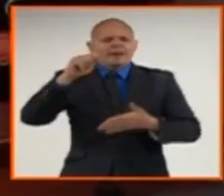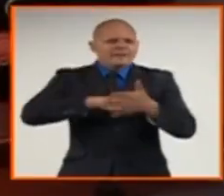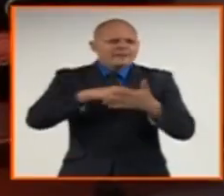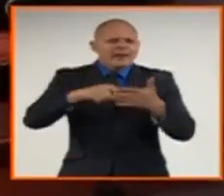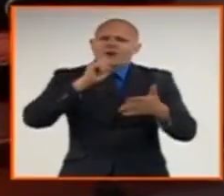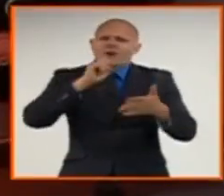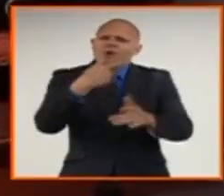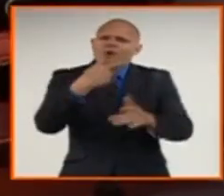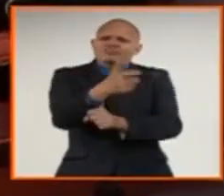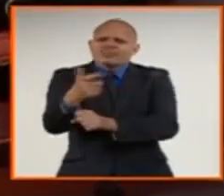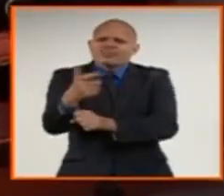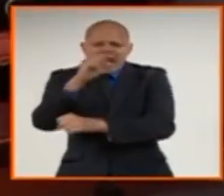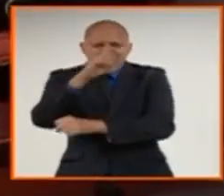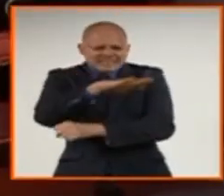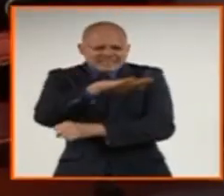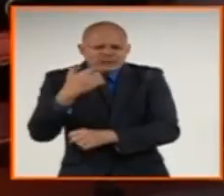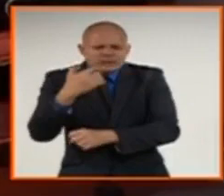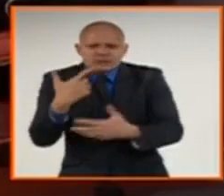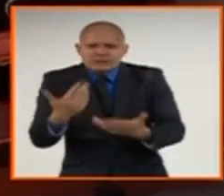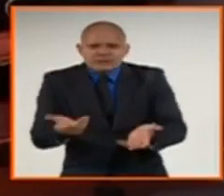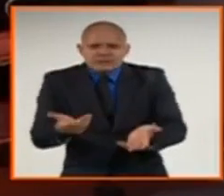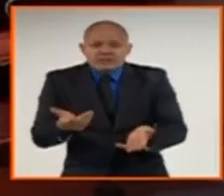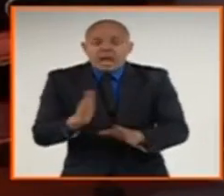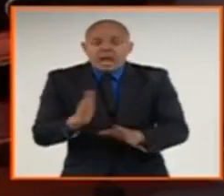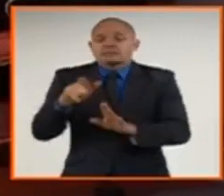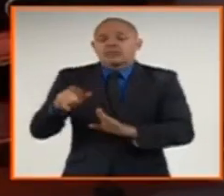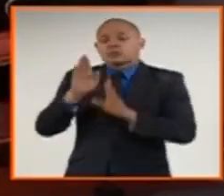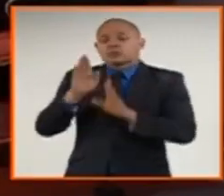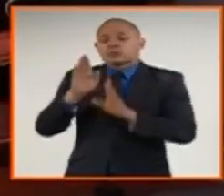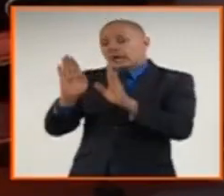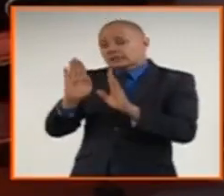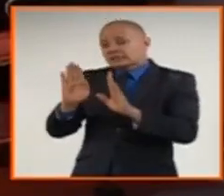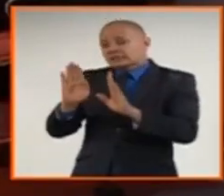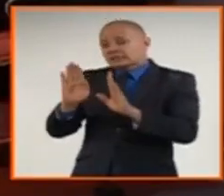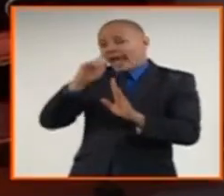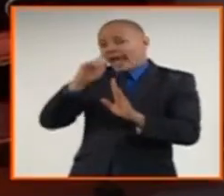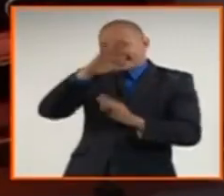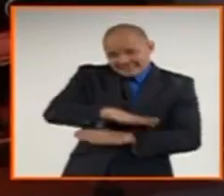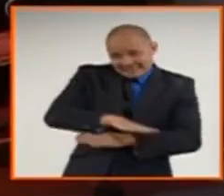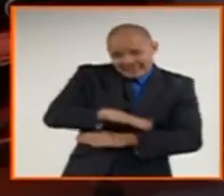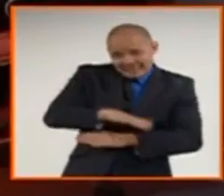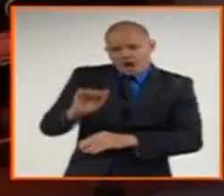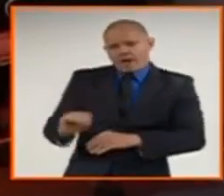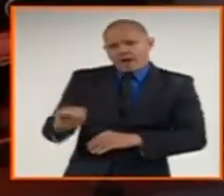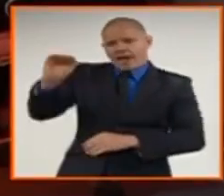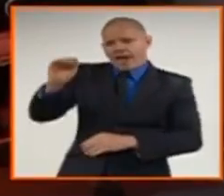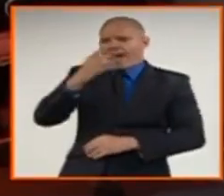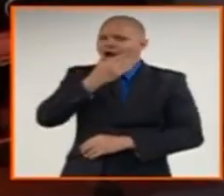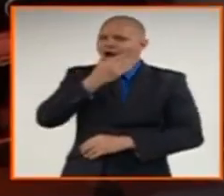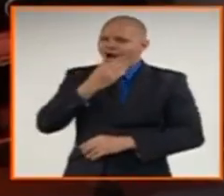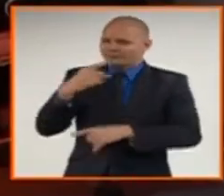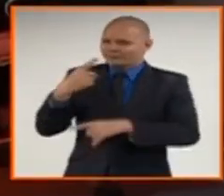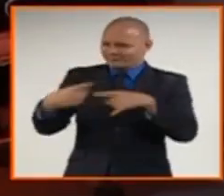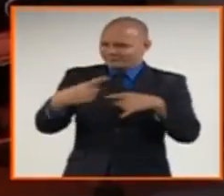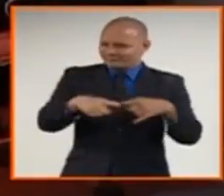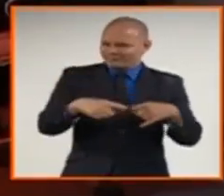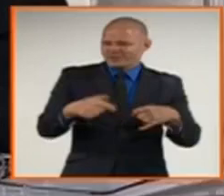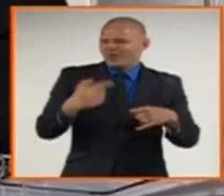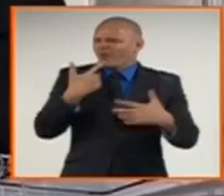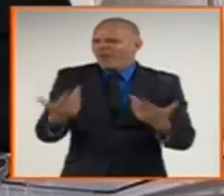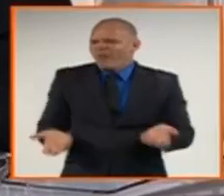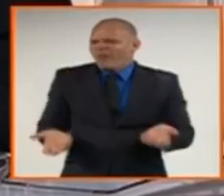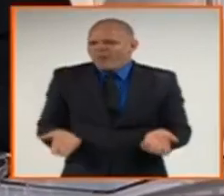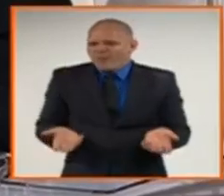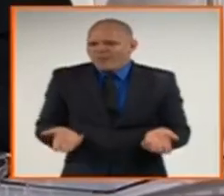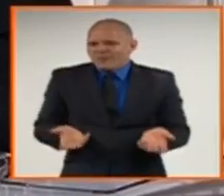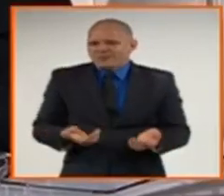permitió que ustedes en otra edad, un poquito más alta, lograran también llevar la vacuna, la vacunación en